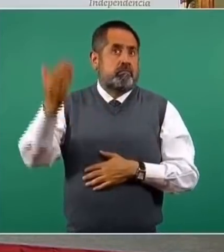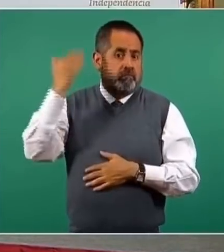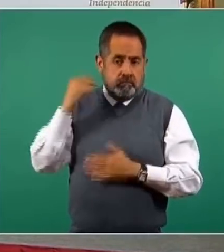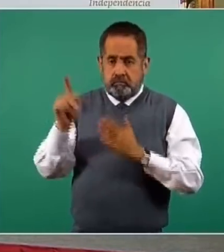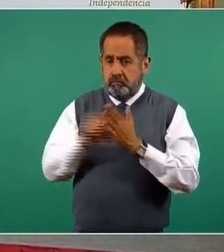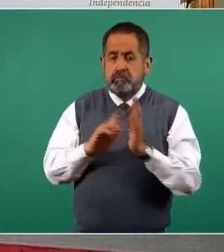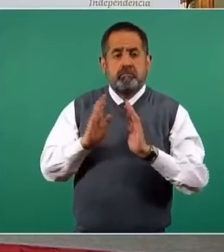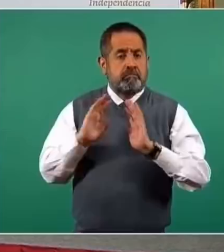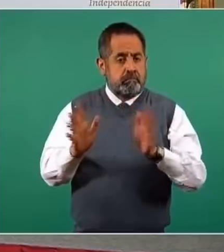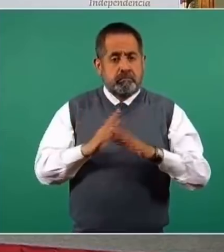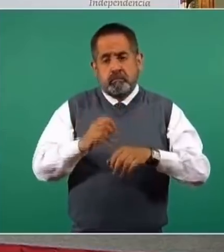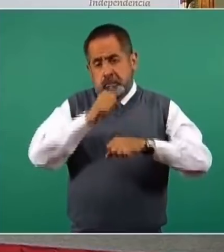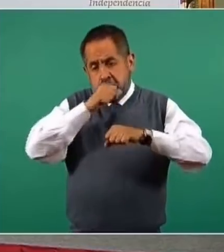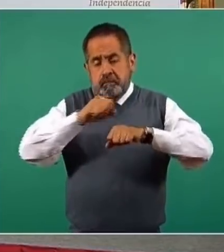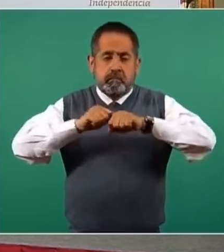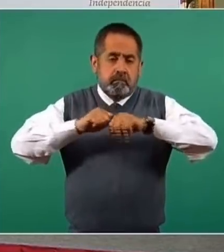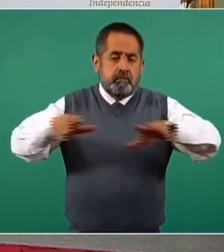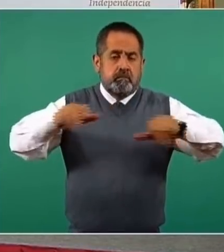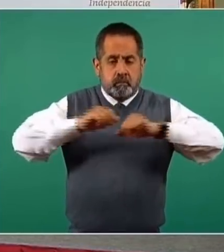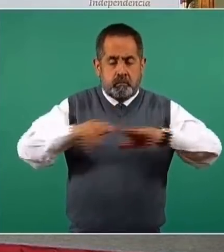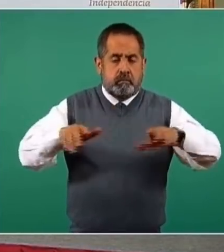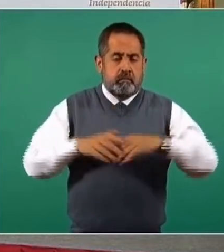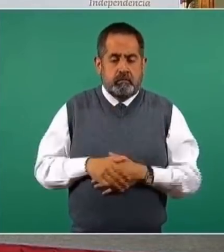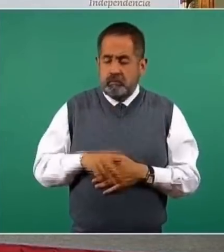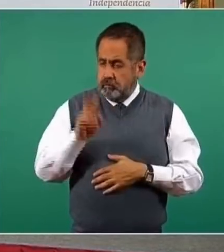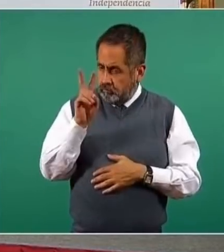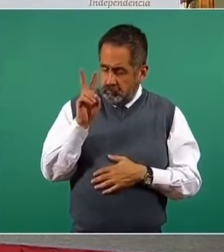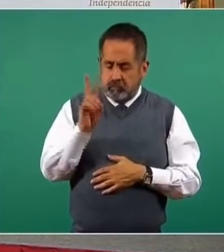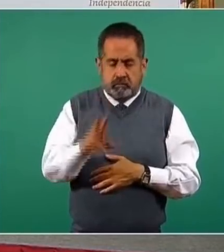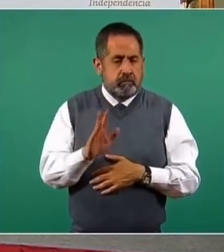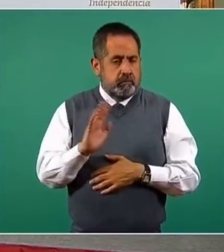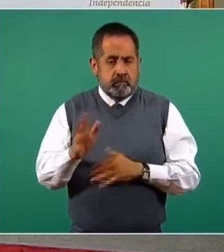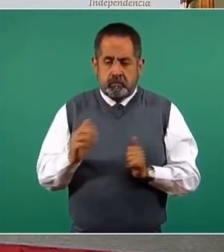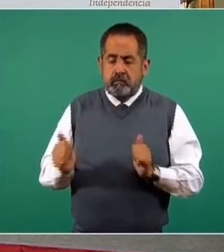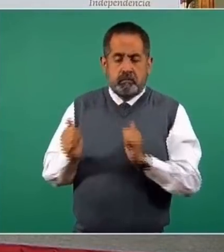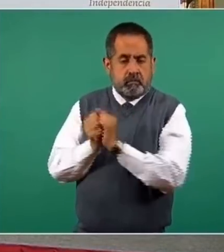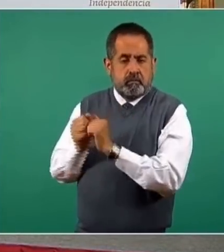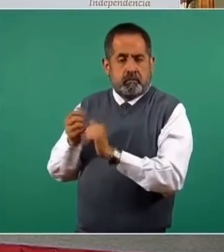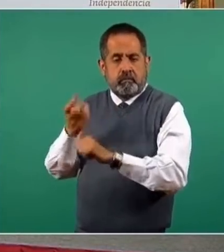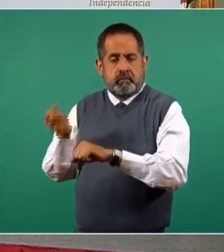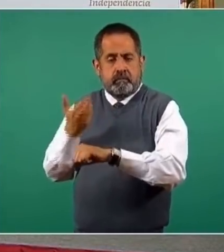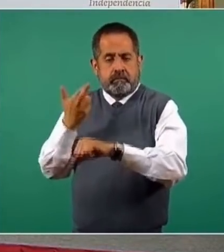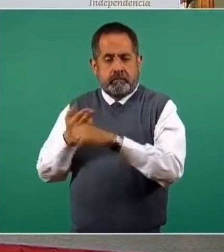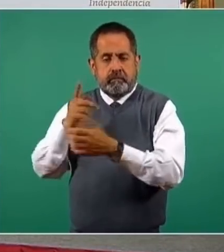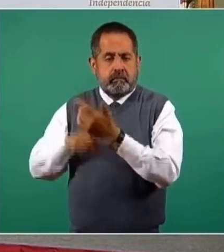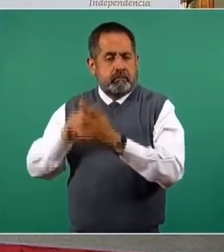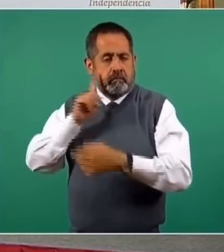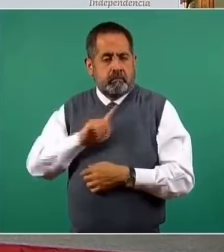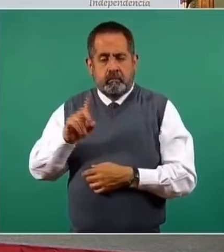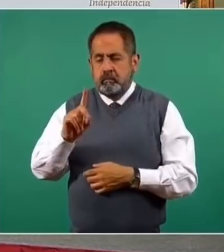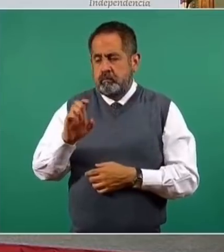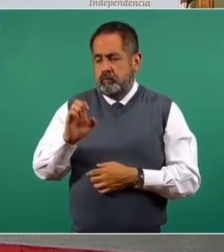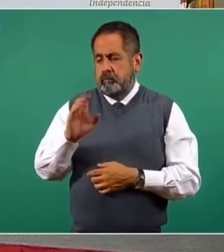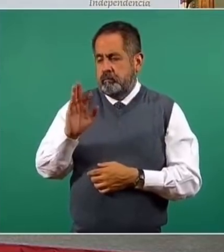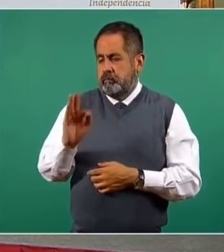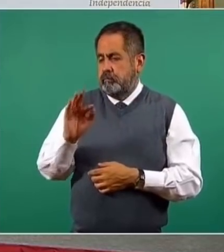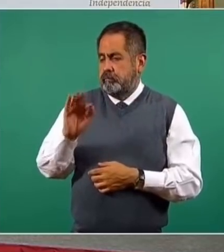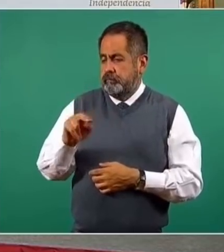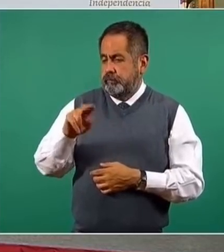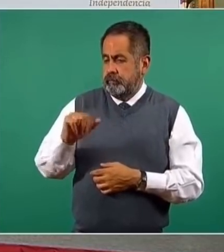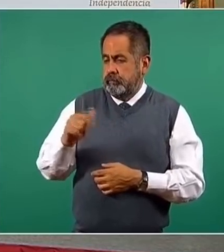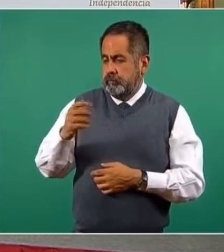meses. Justamente tuvimos el privilegio de acompañar a la secretaria Delfina Gómez y otros de